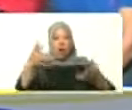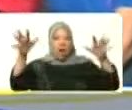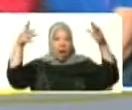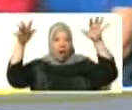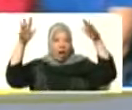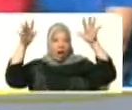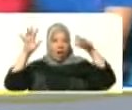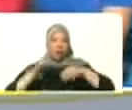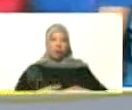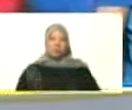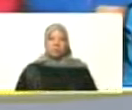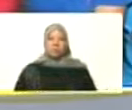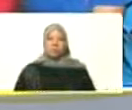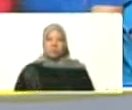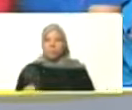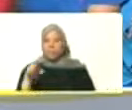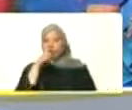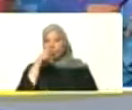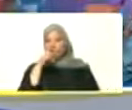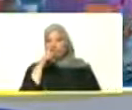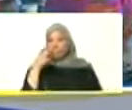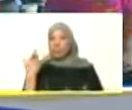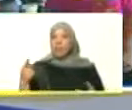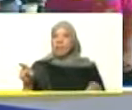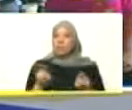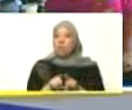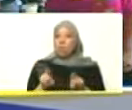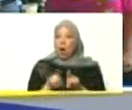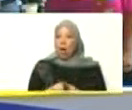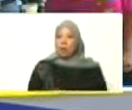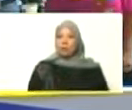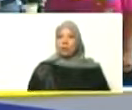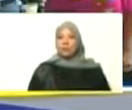Mira las superbigotas aquellas que hay allá, chicos. Ah,